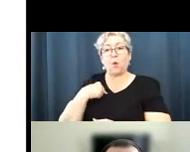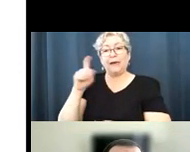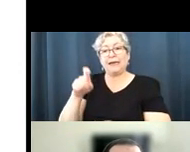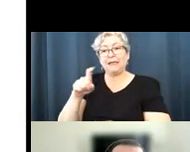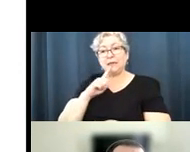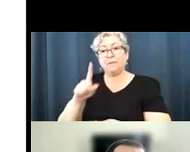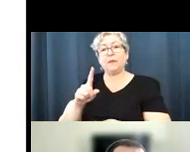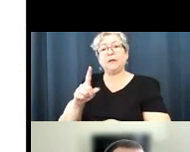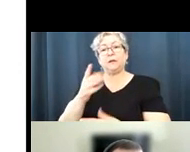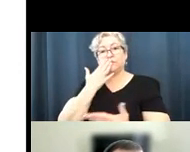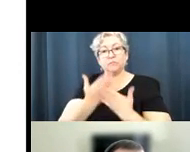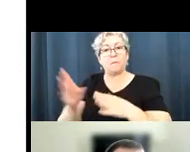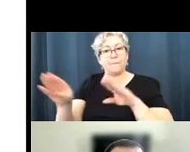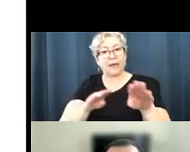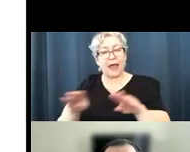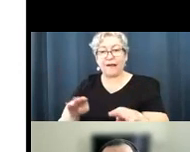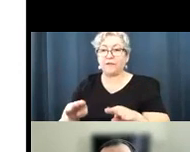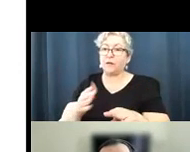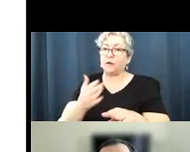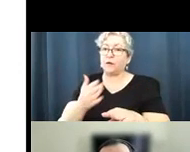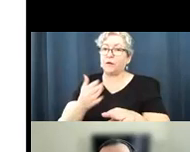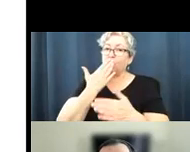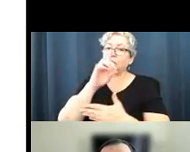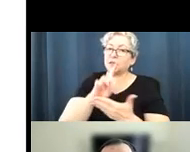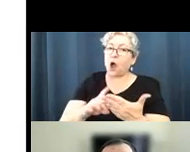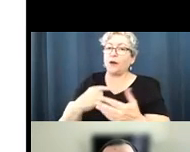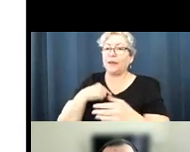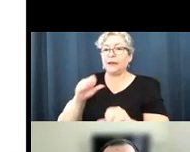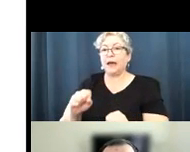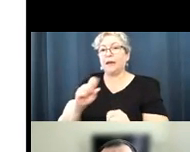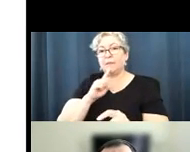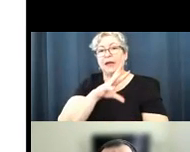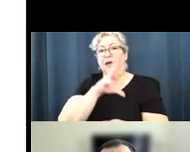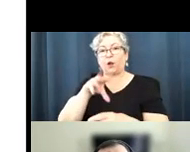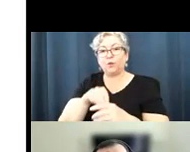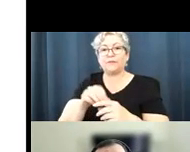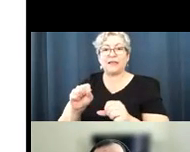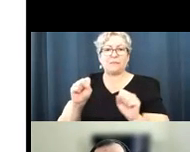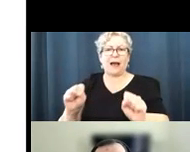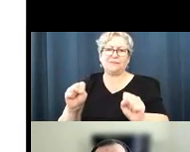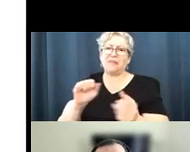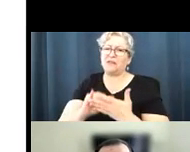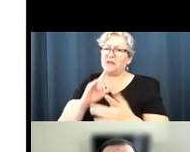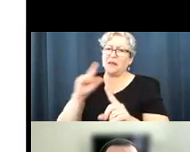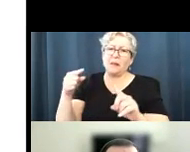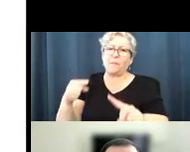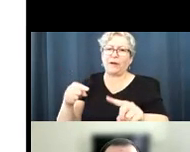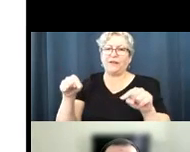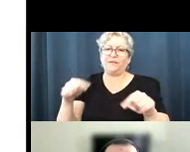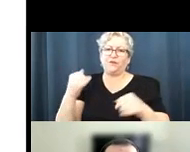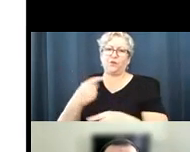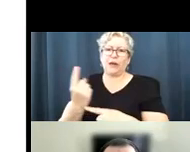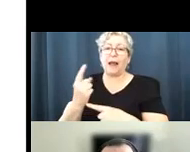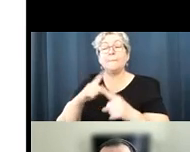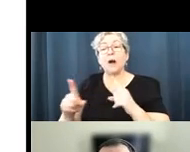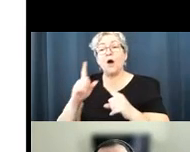accesar nuestra página, así que tenemos que ser lo mejor portadas posible y usar los mejores diseños disponibles para ser lo más inclusivo